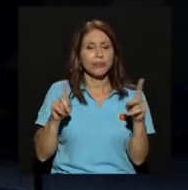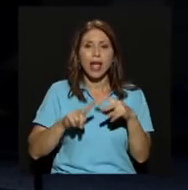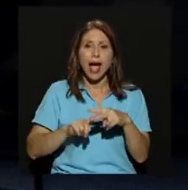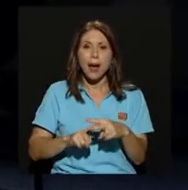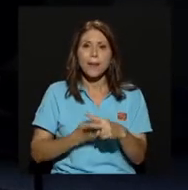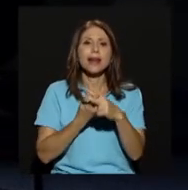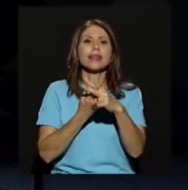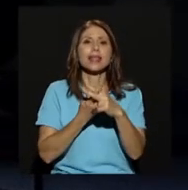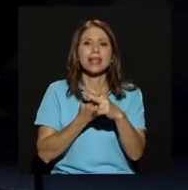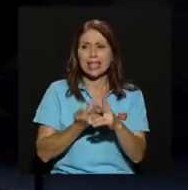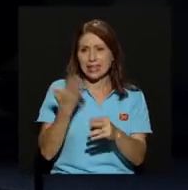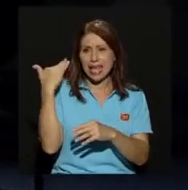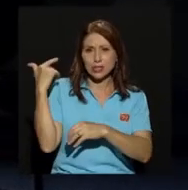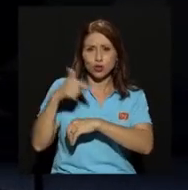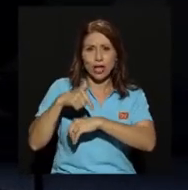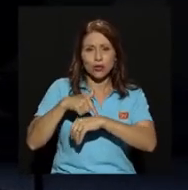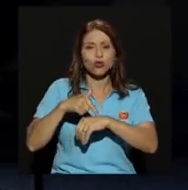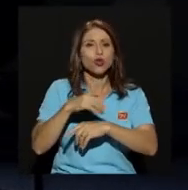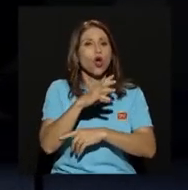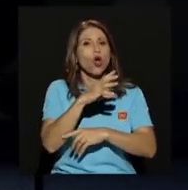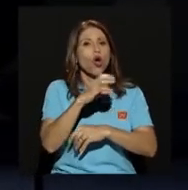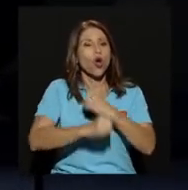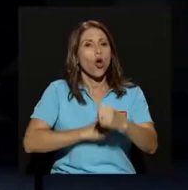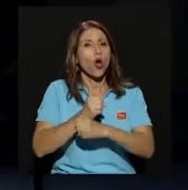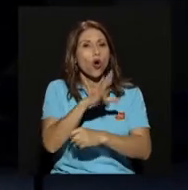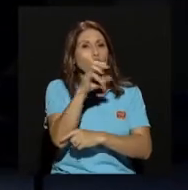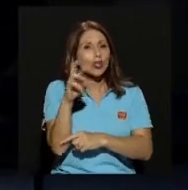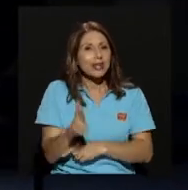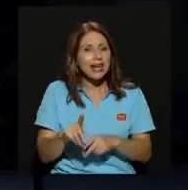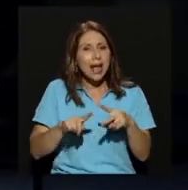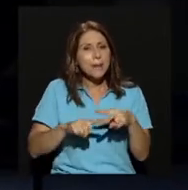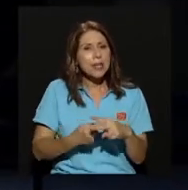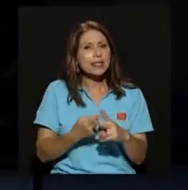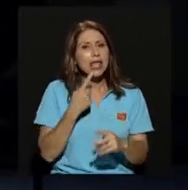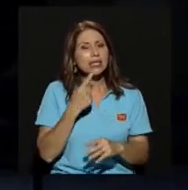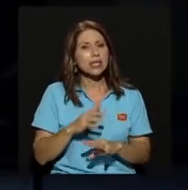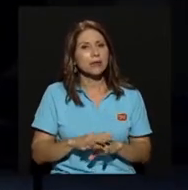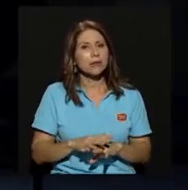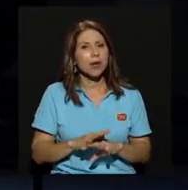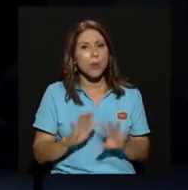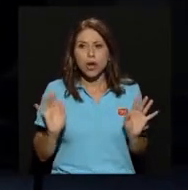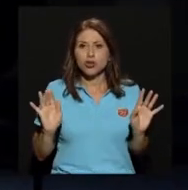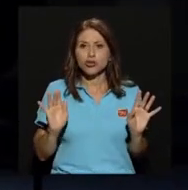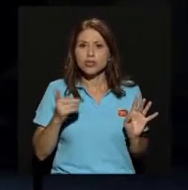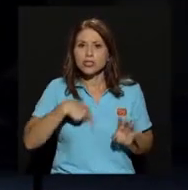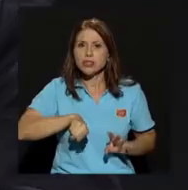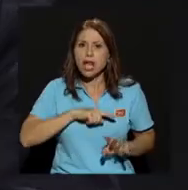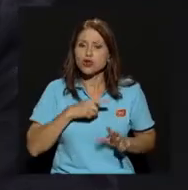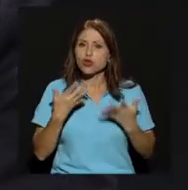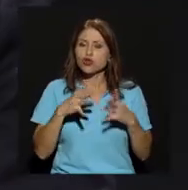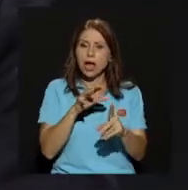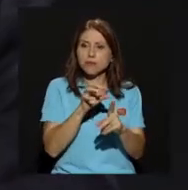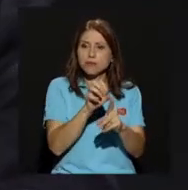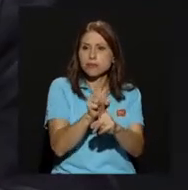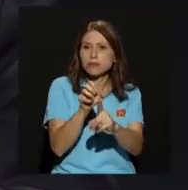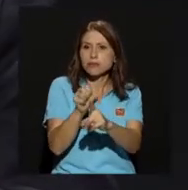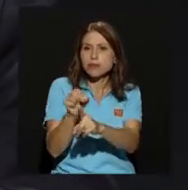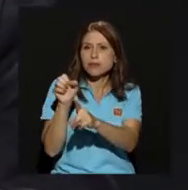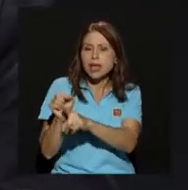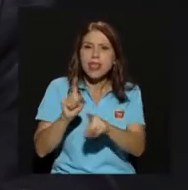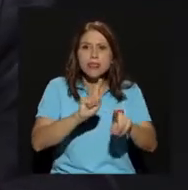esos años en que costa rica empieza a decir bueno ya estamos conquistando esos mercados ya estamos